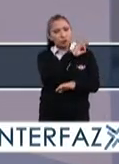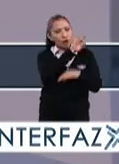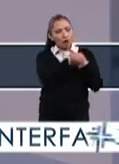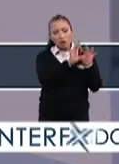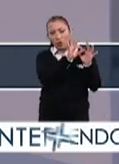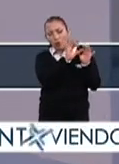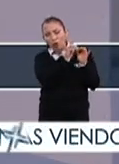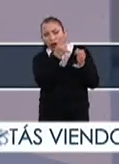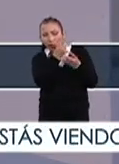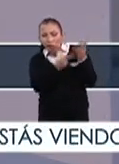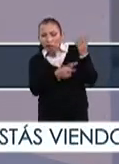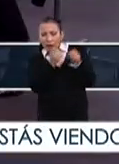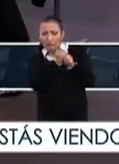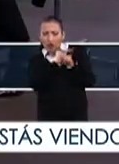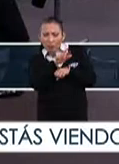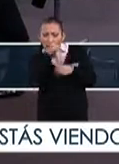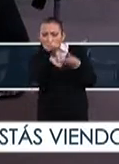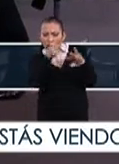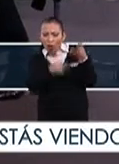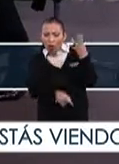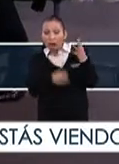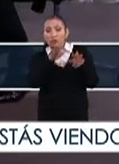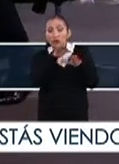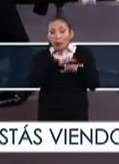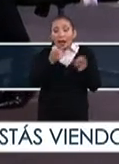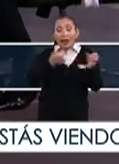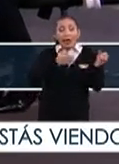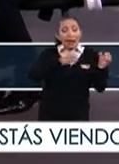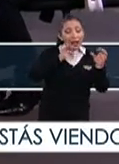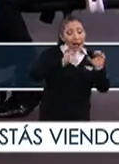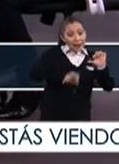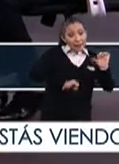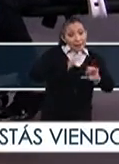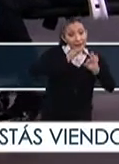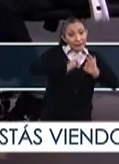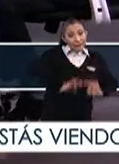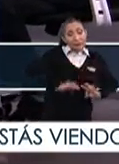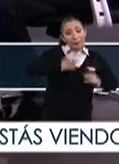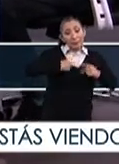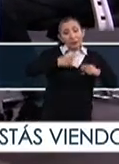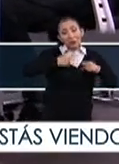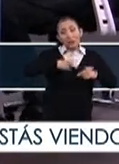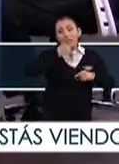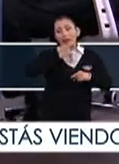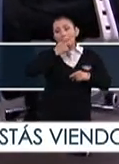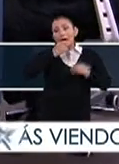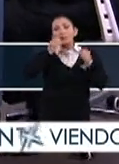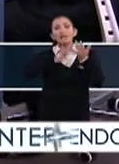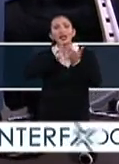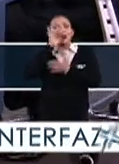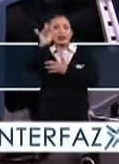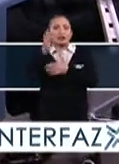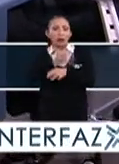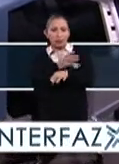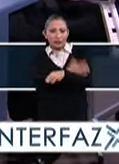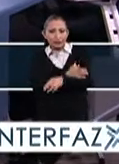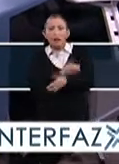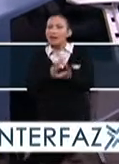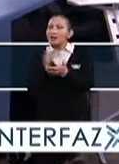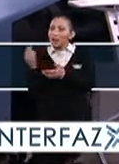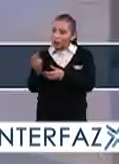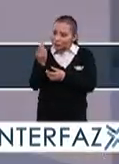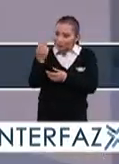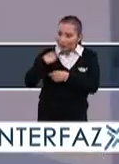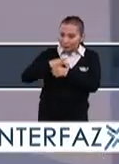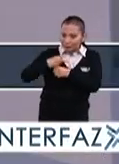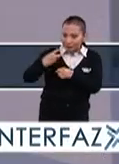estos detalles que nos acabas de puntualizar muy bien sobre la actividad física que deben tener los diabéticos. Muchas gracias por habernos acompañado. Gracias a